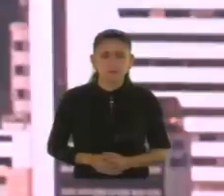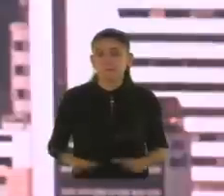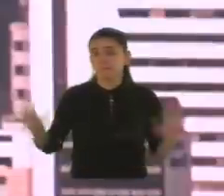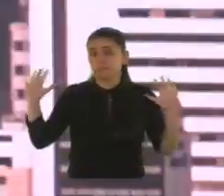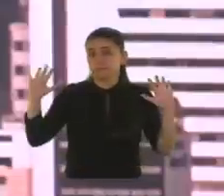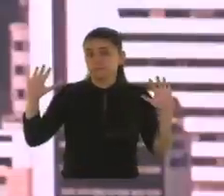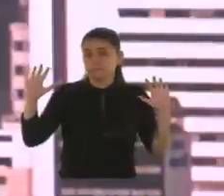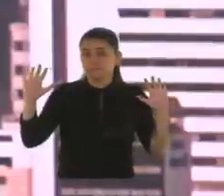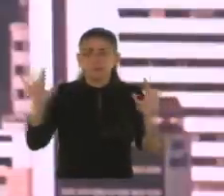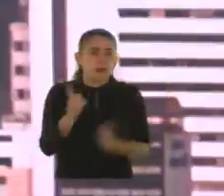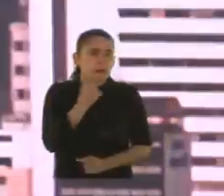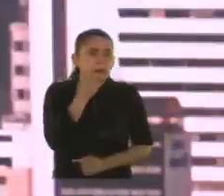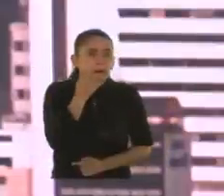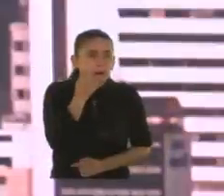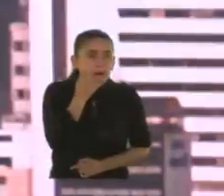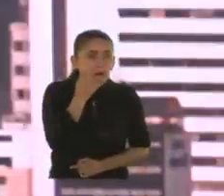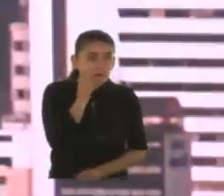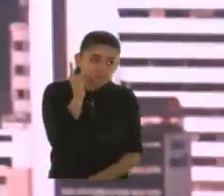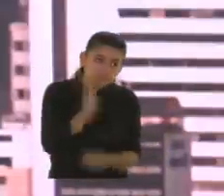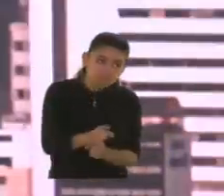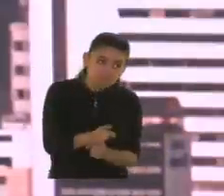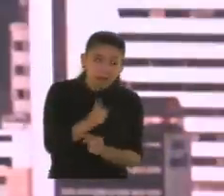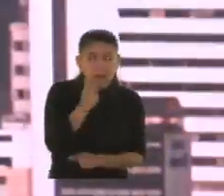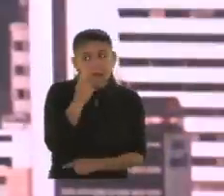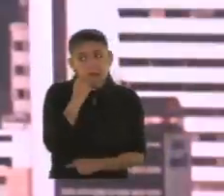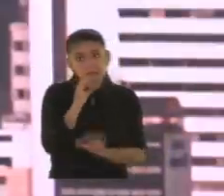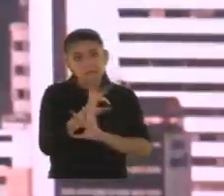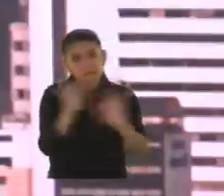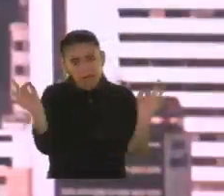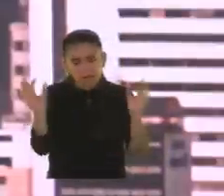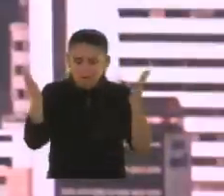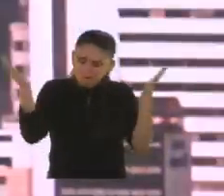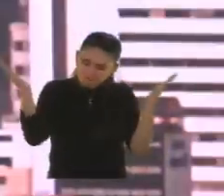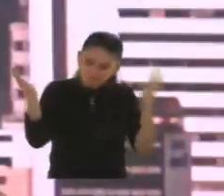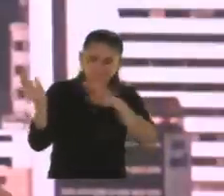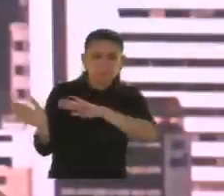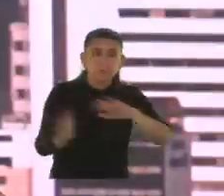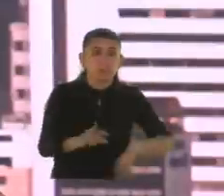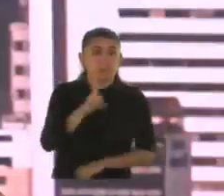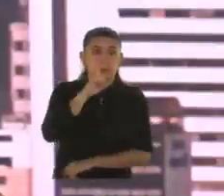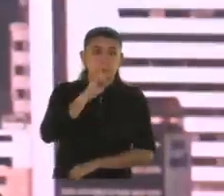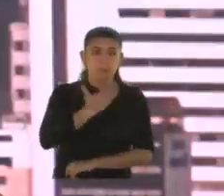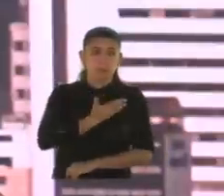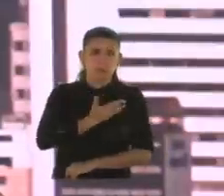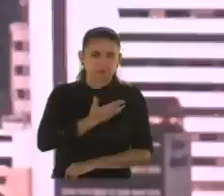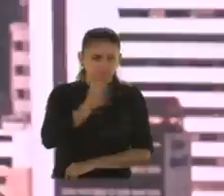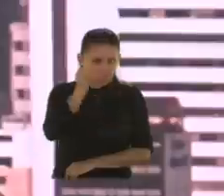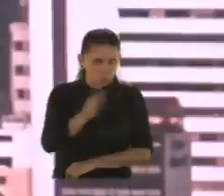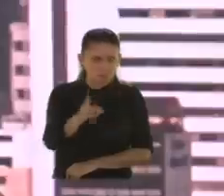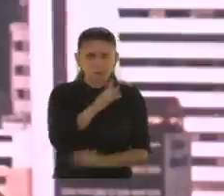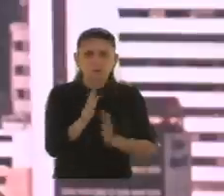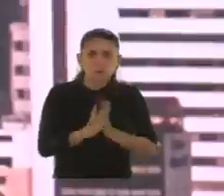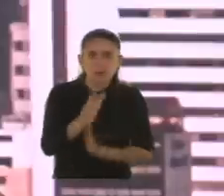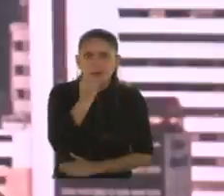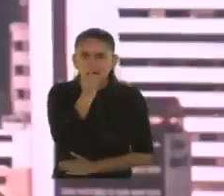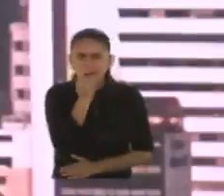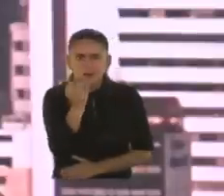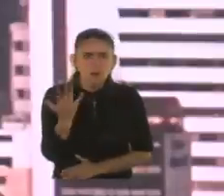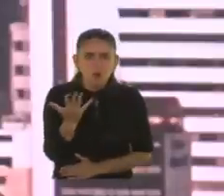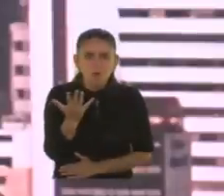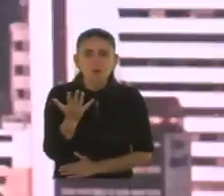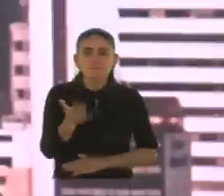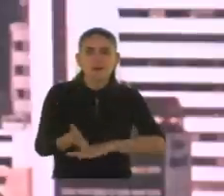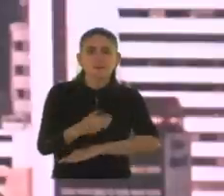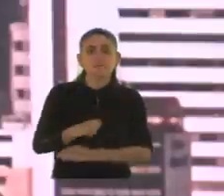Pues amanecerá y veremos. Bueno, señores padres de familia, vamos con información que seguro a ustedes les interesa. ¿Tienen dudas sobre cómo preparar